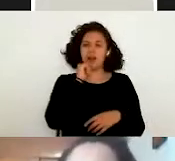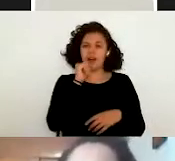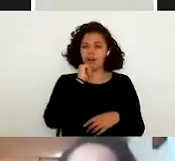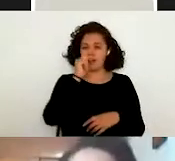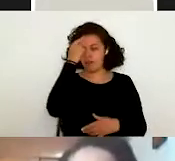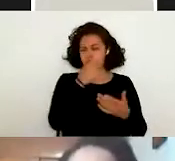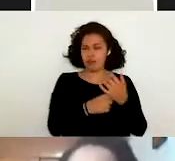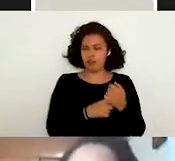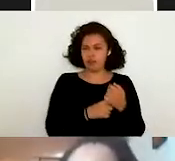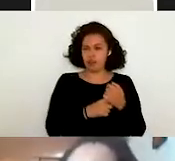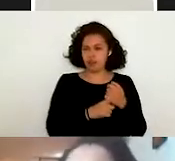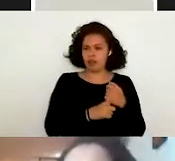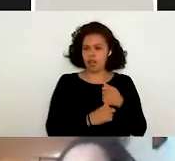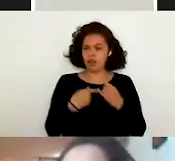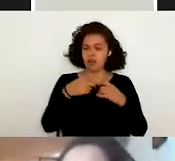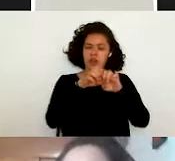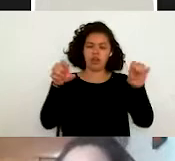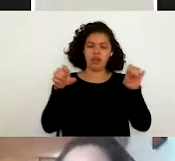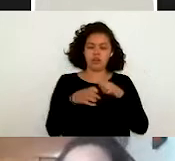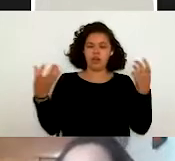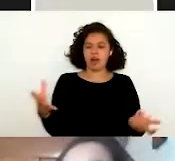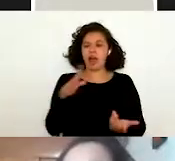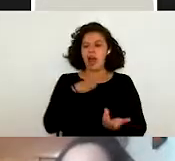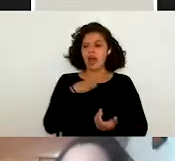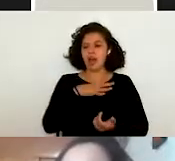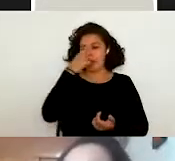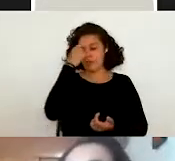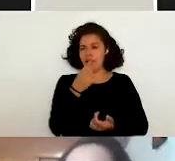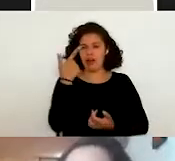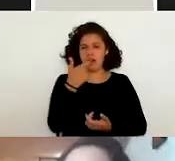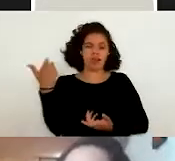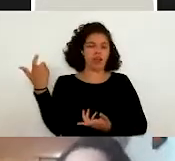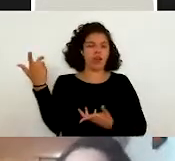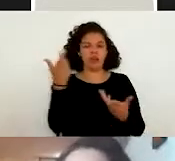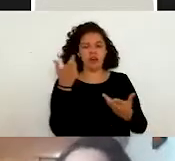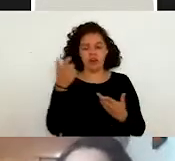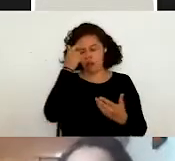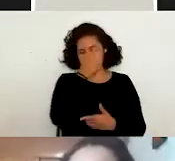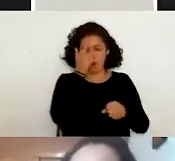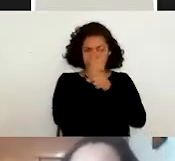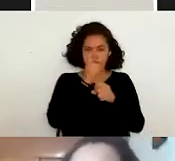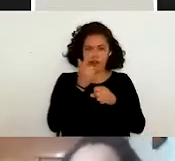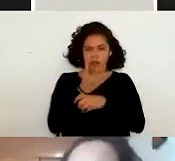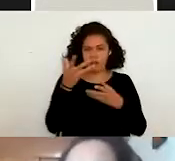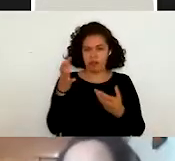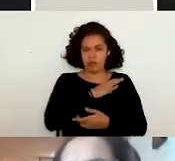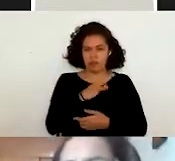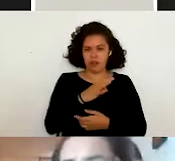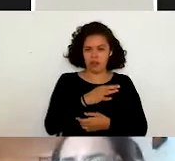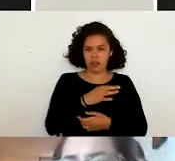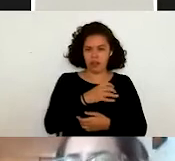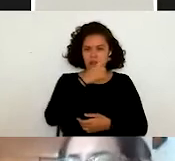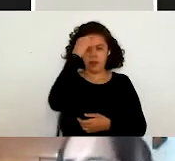ustedes o su equipo de trabajo cuentan con los recursos para formular un diagnóstico y para así conocer